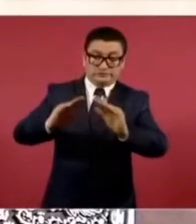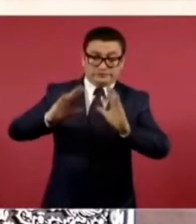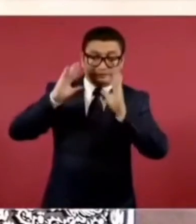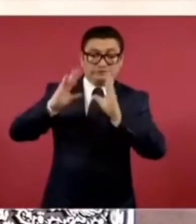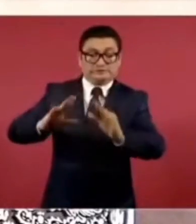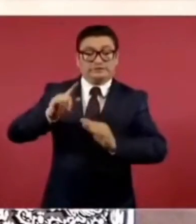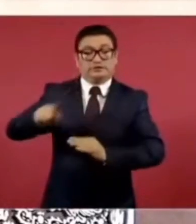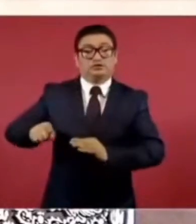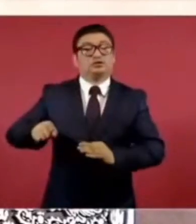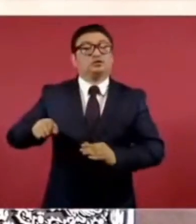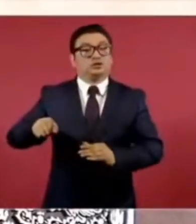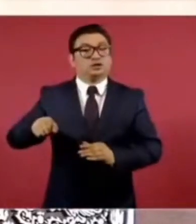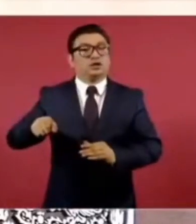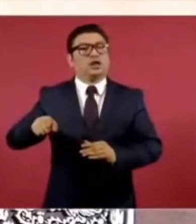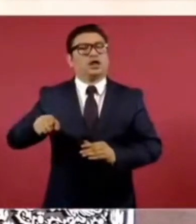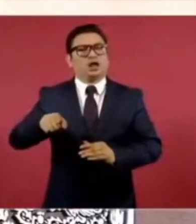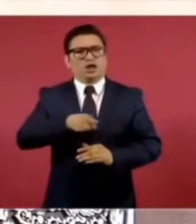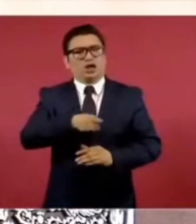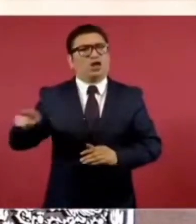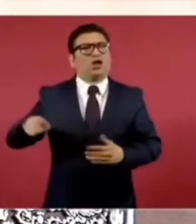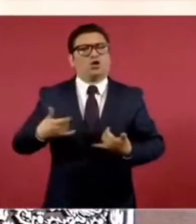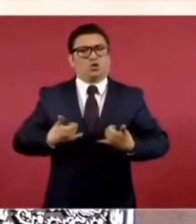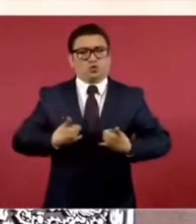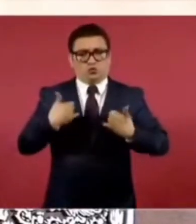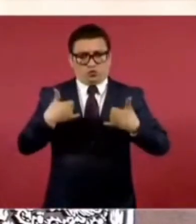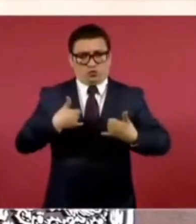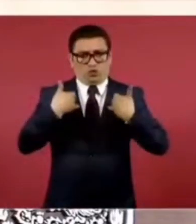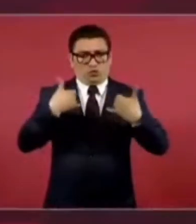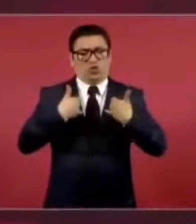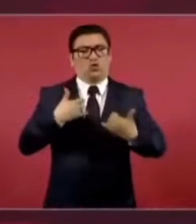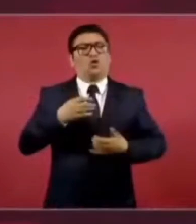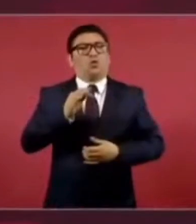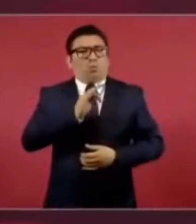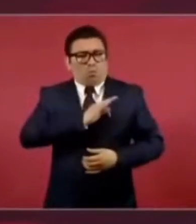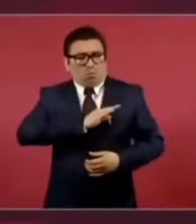para que tengan capacidad